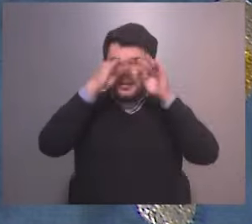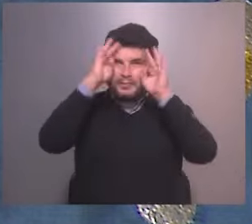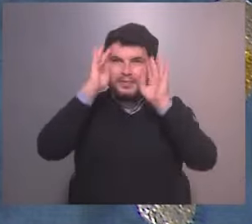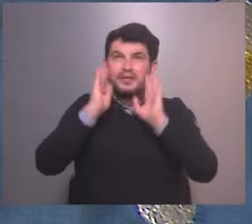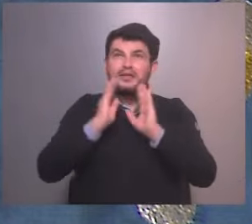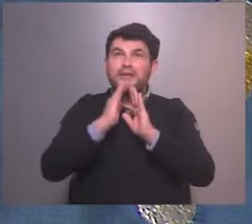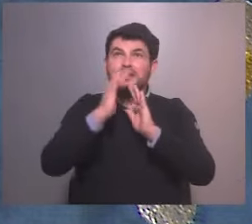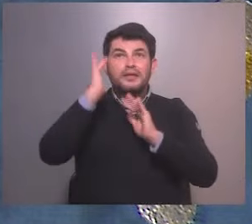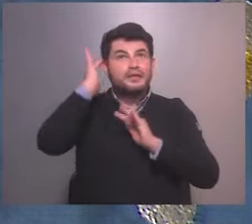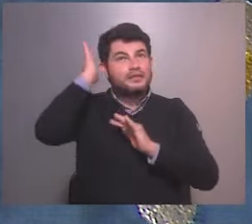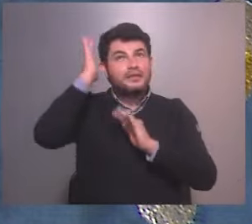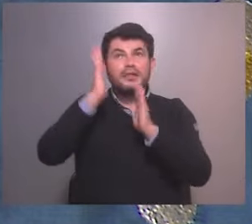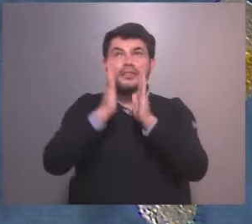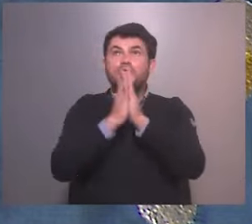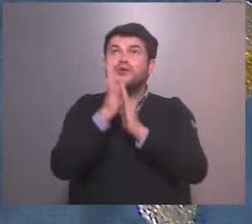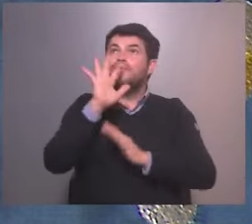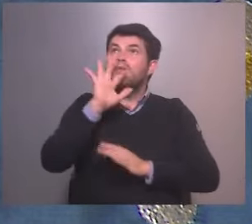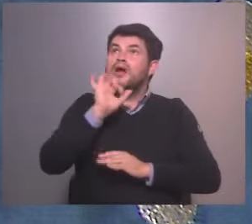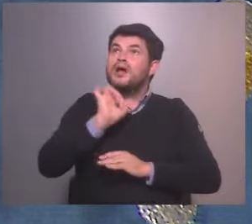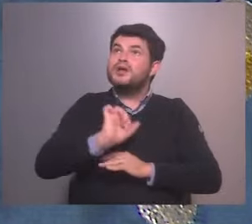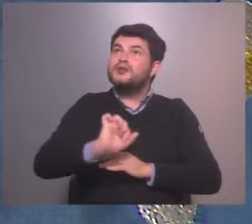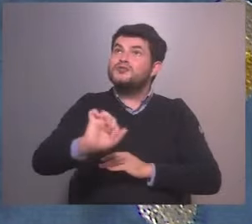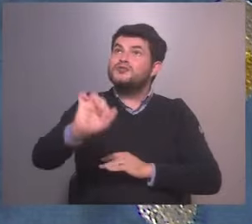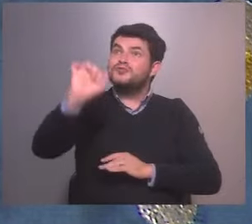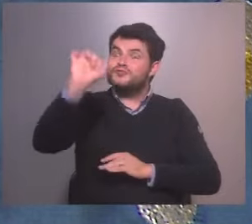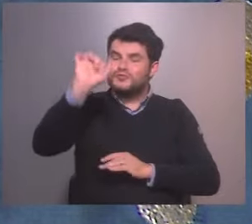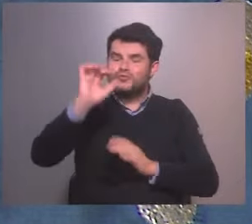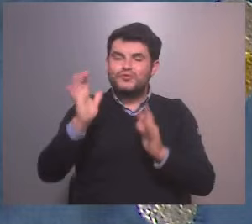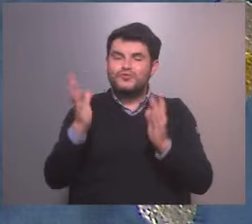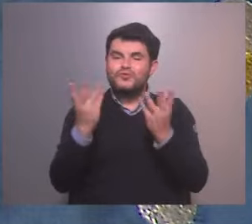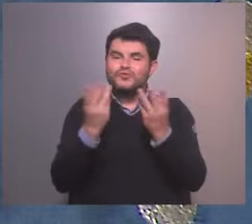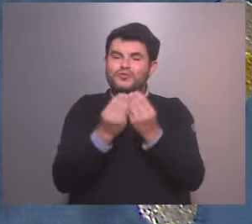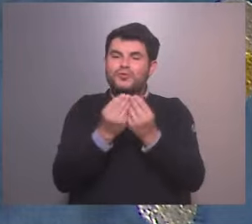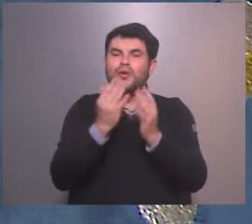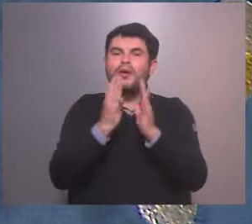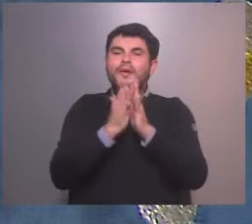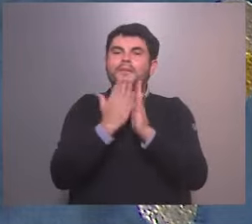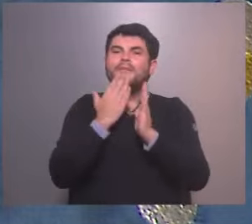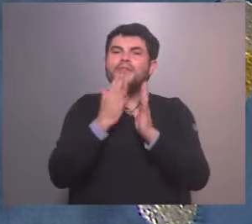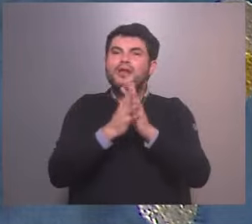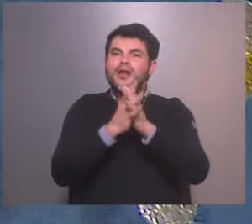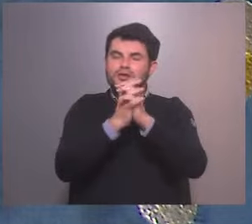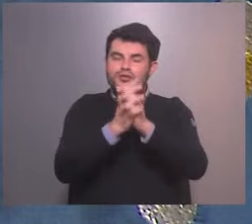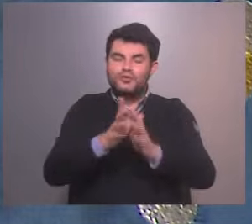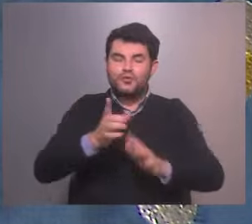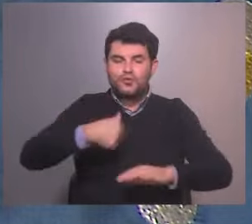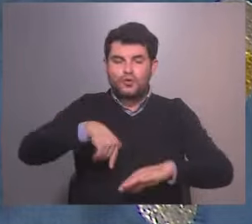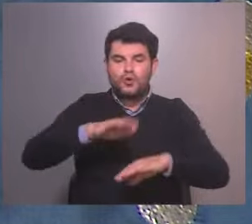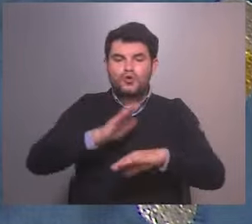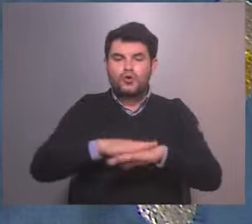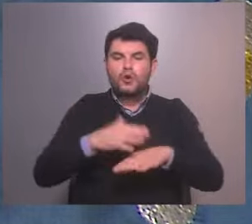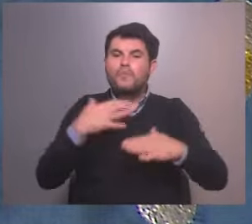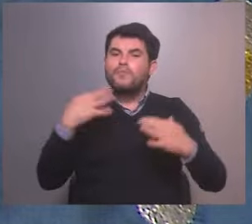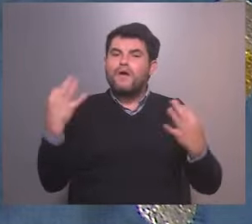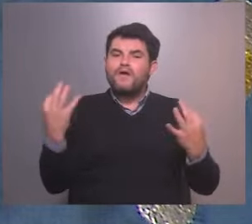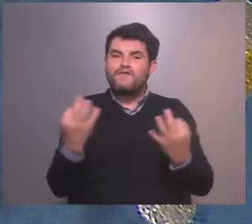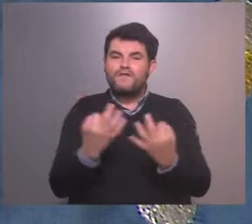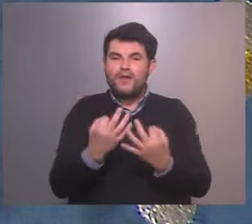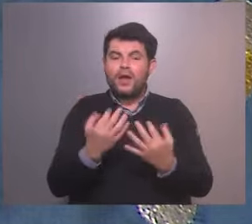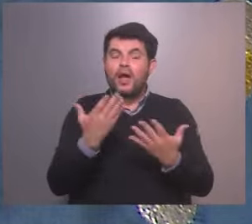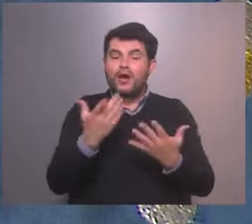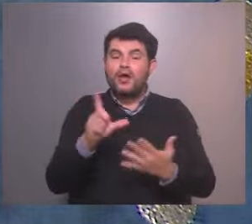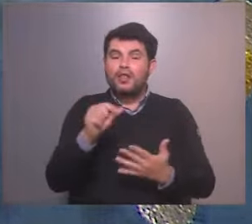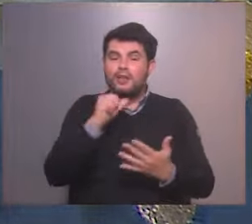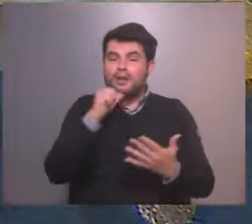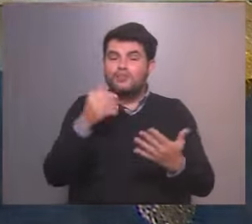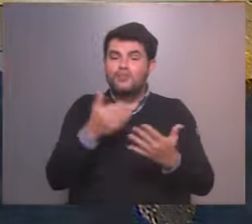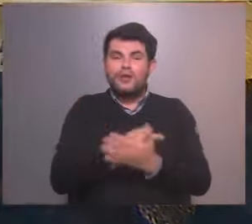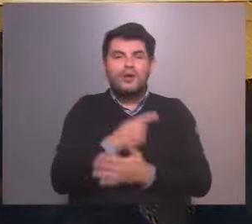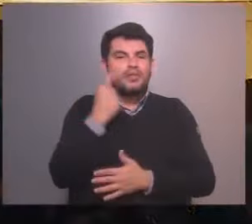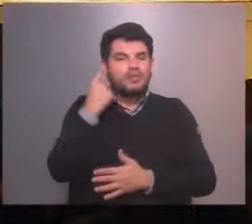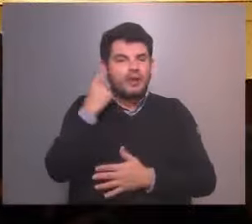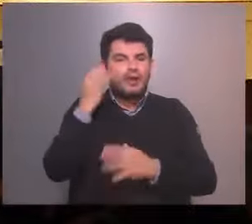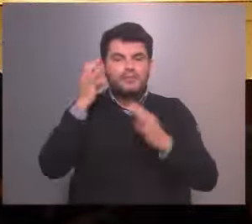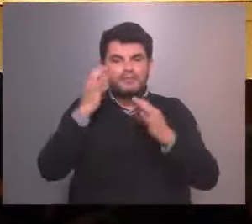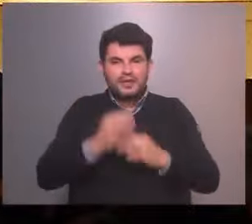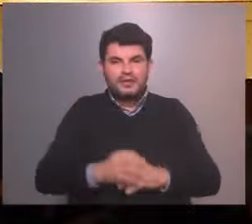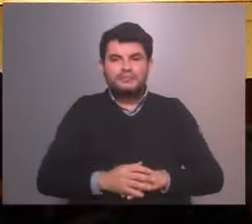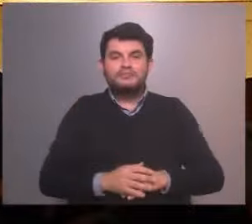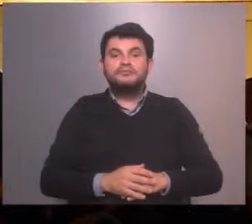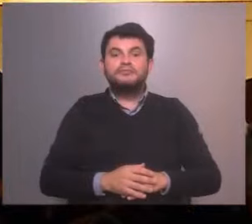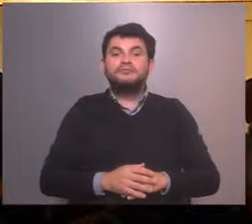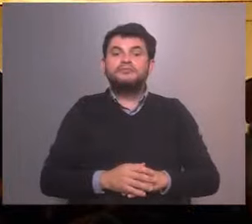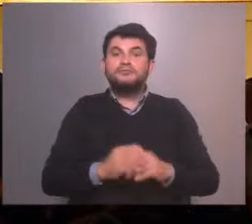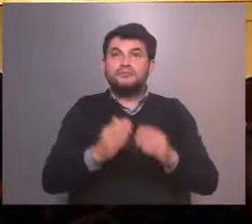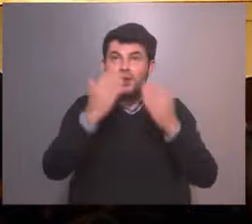Dios te salve María, llena eres de gracia, el Señor está contigo. Bendita tú eres entre todas